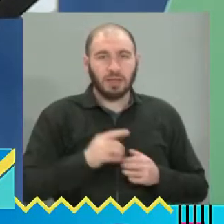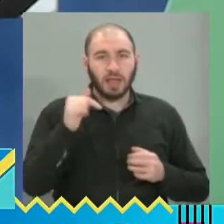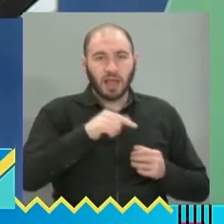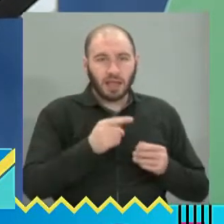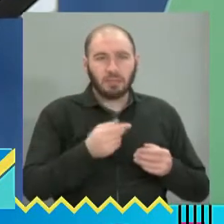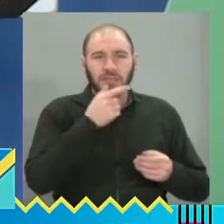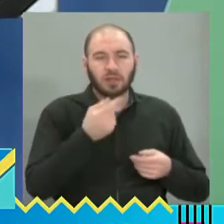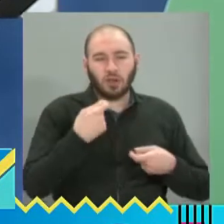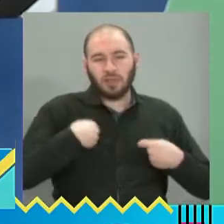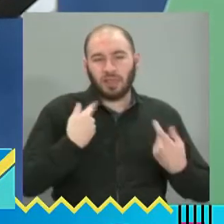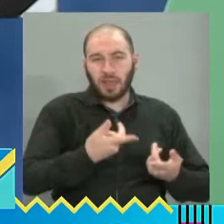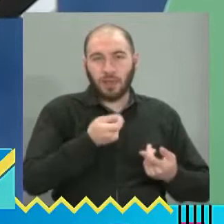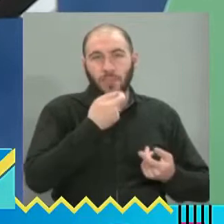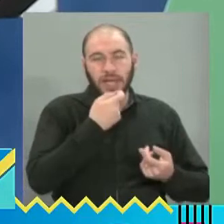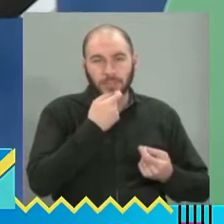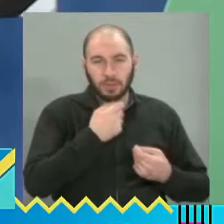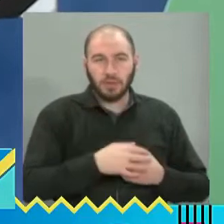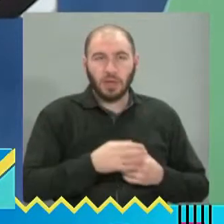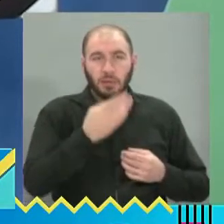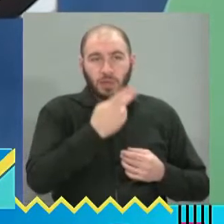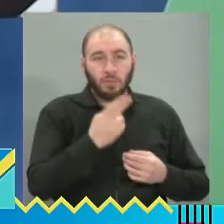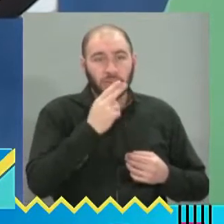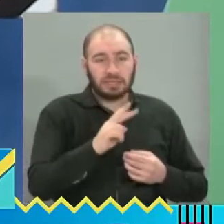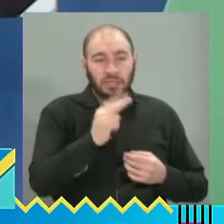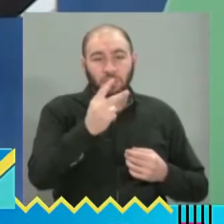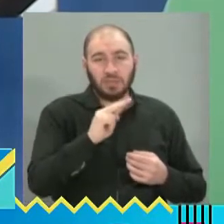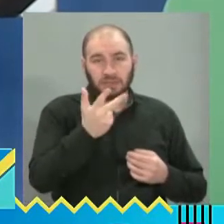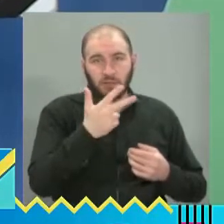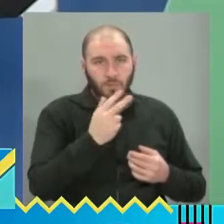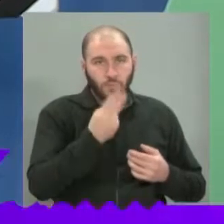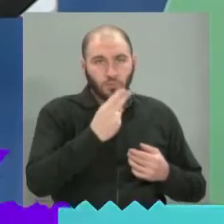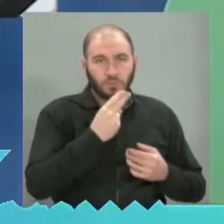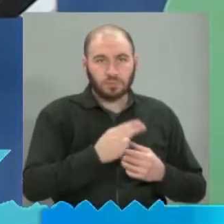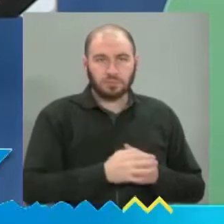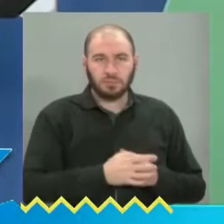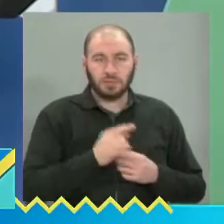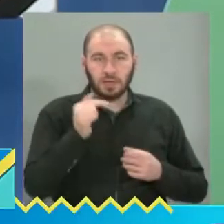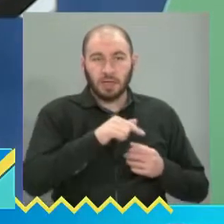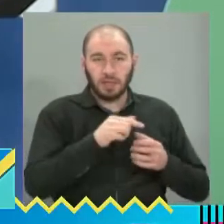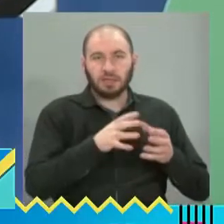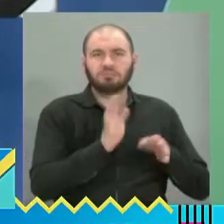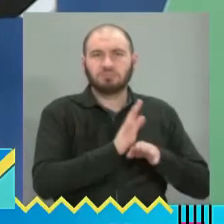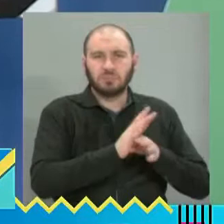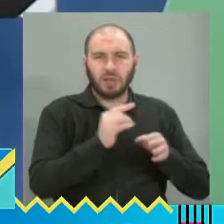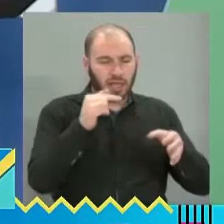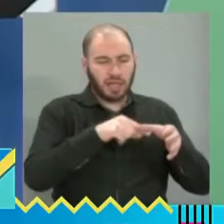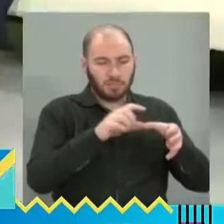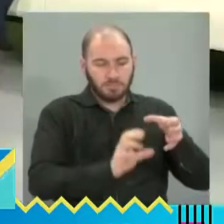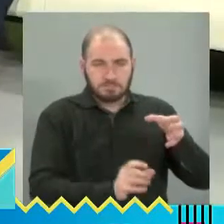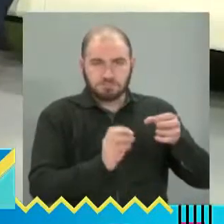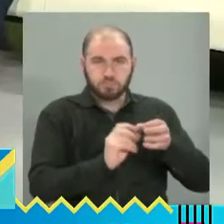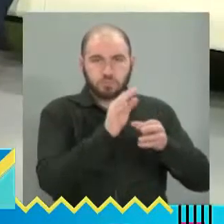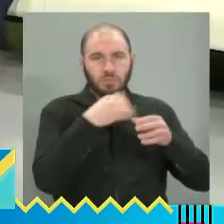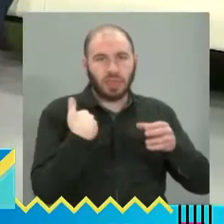de recompensa, que aquel que cuando ha fumado ya el segundo o tercer cigarrillo lleva a que se dispare este mecanismo